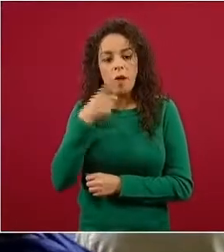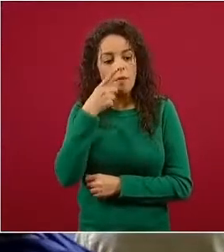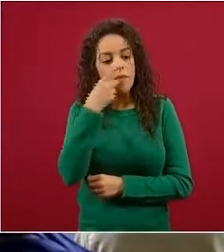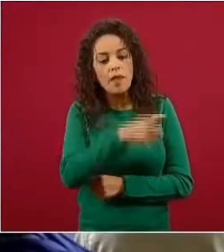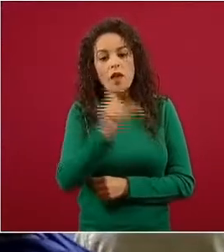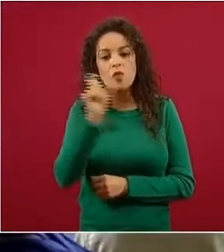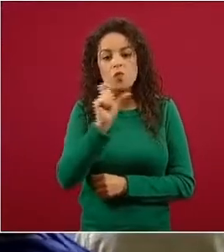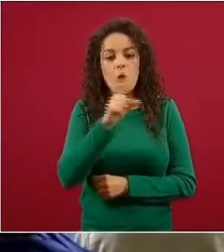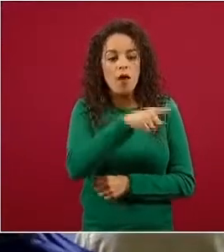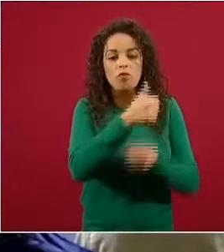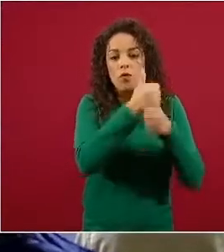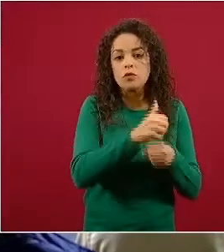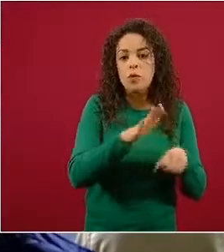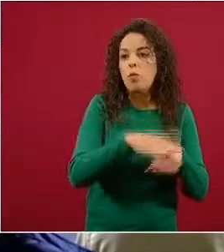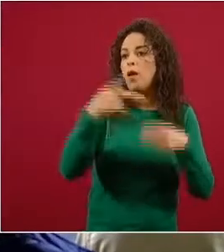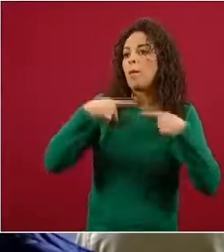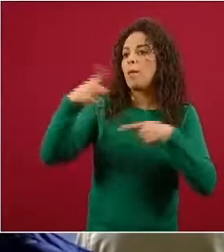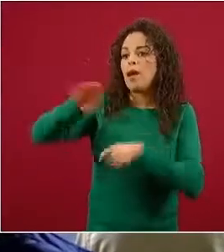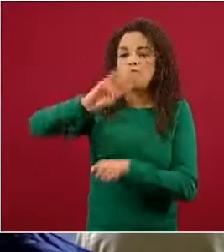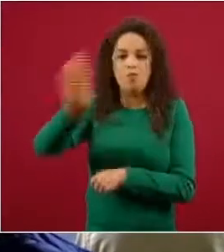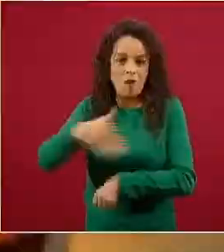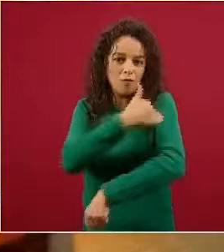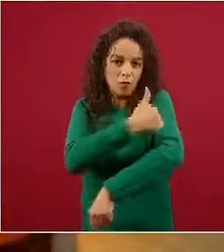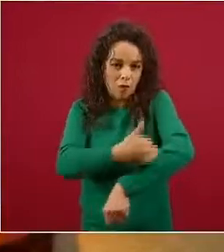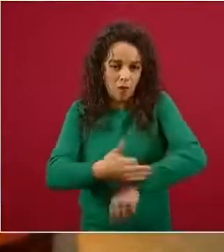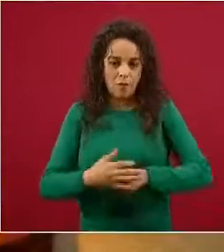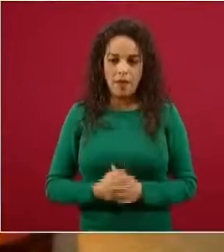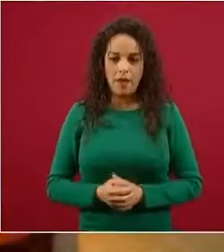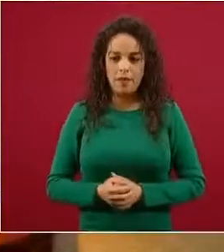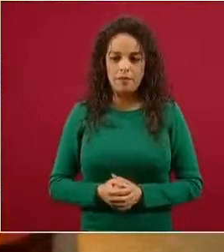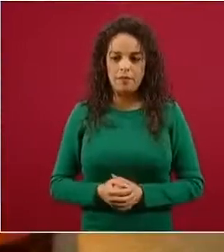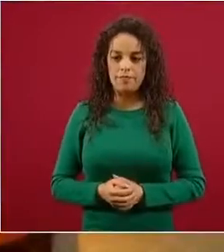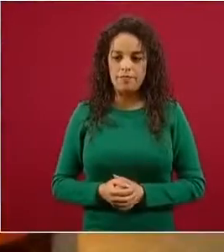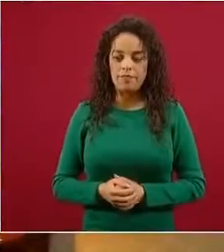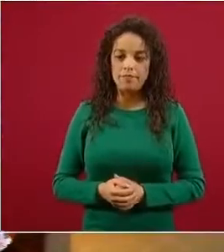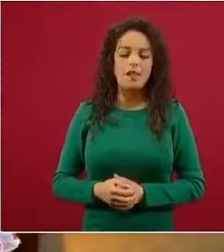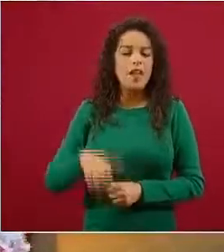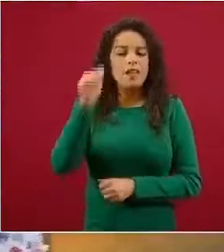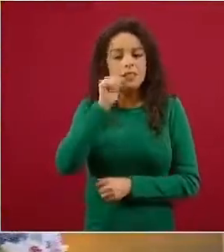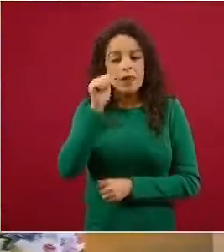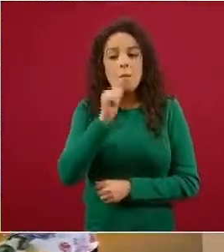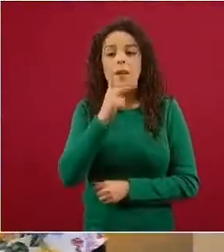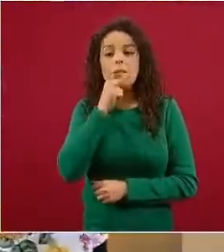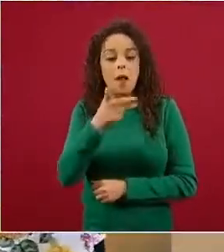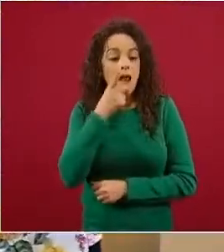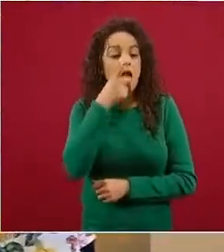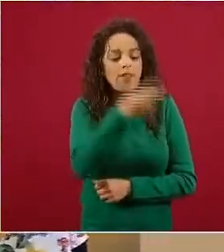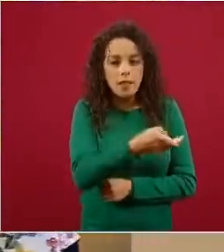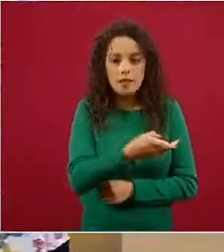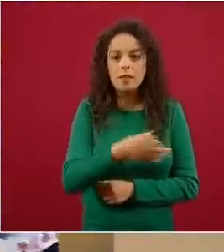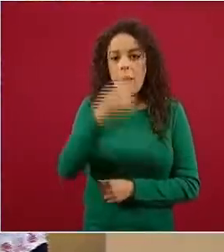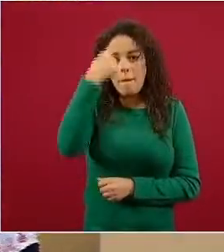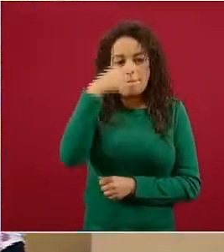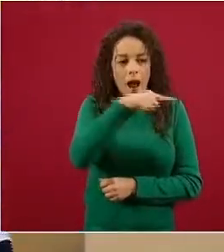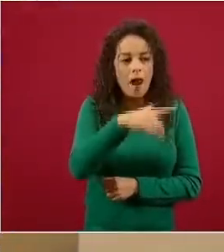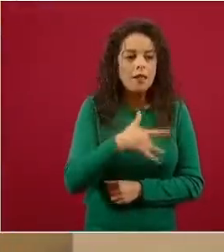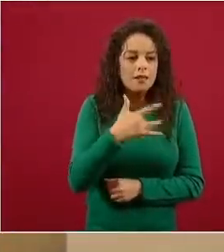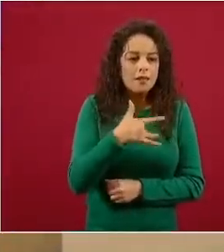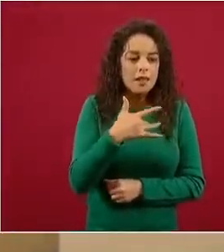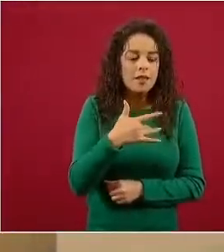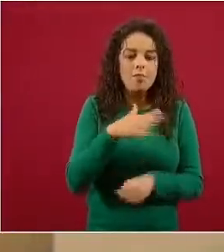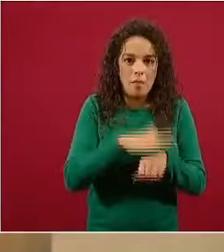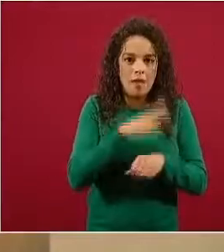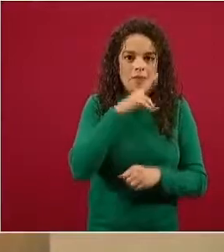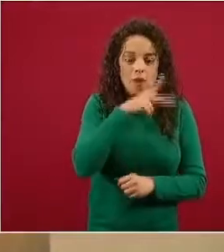abandonar, es clave en este momento el autocuidado, no dejar sus rutinas, no alimentarse bien,